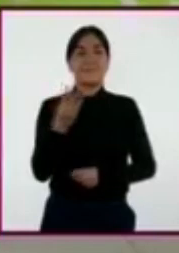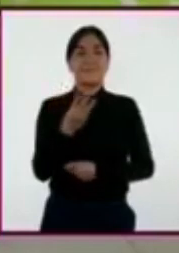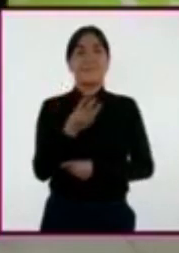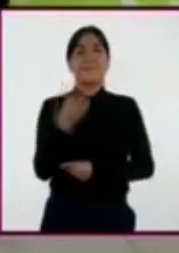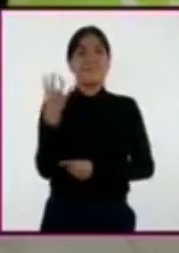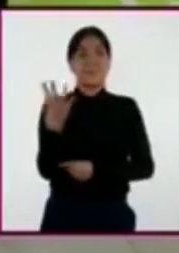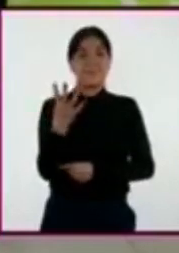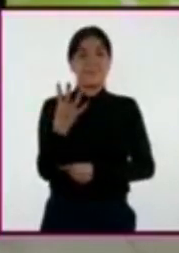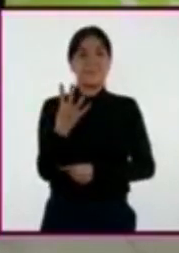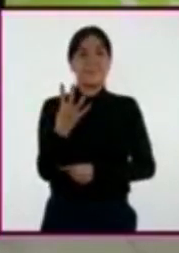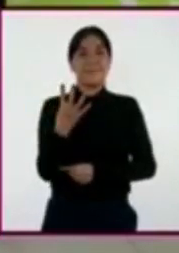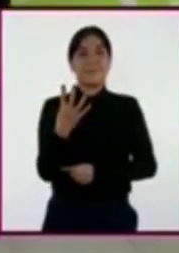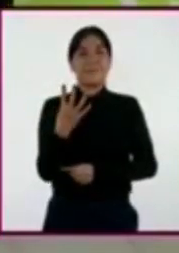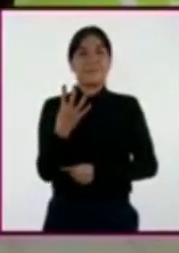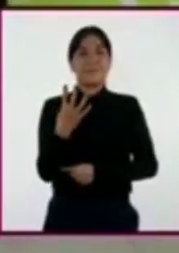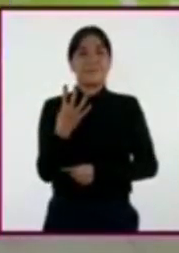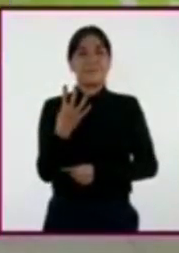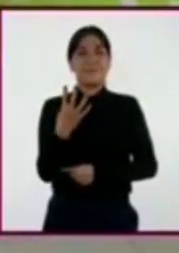4